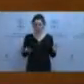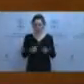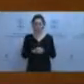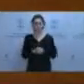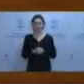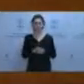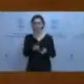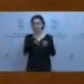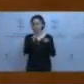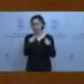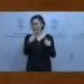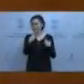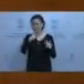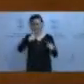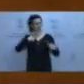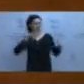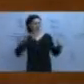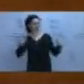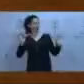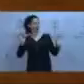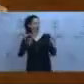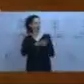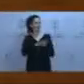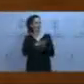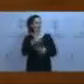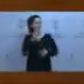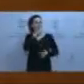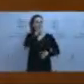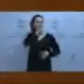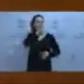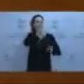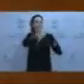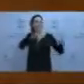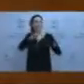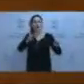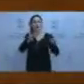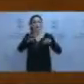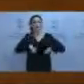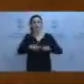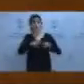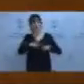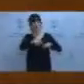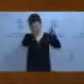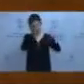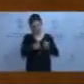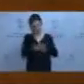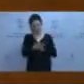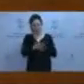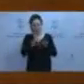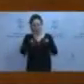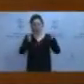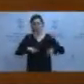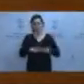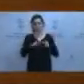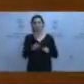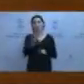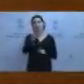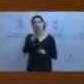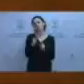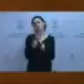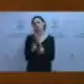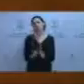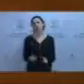me dice que yo no hablo de concertación social, pues hable usted. Hable usted de concertación social, porque se pasó 3 minutos